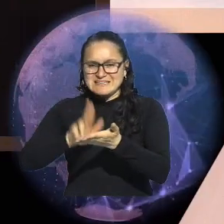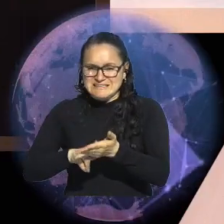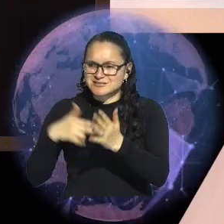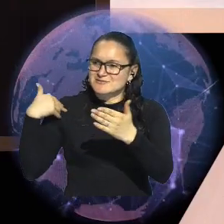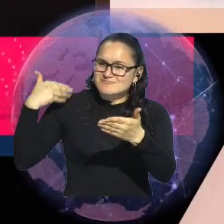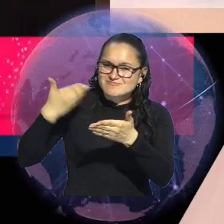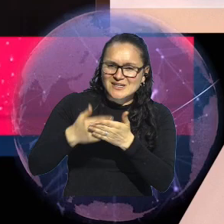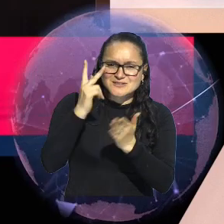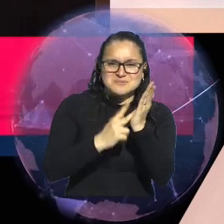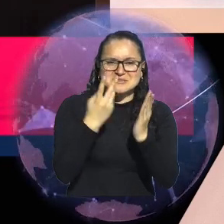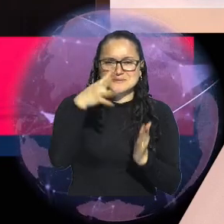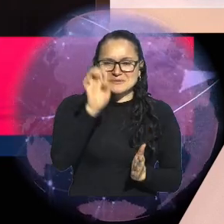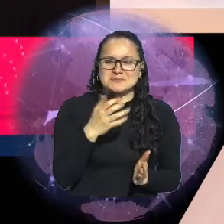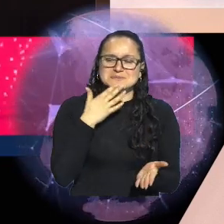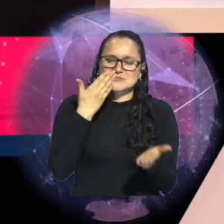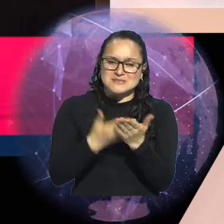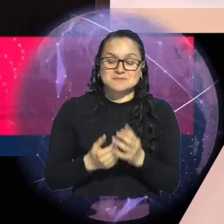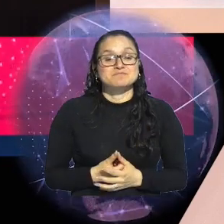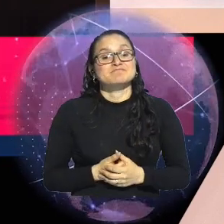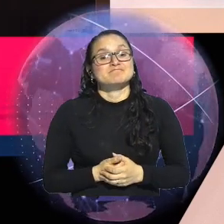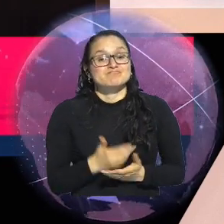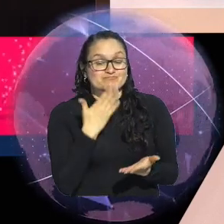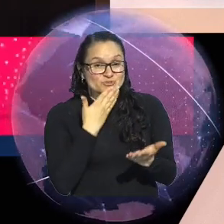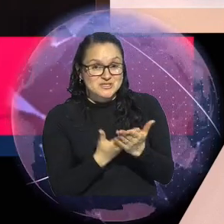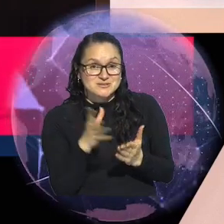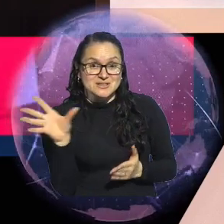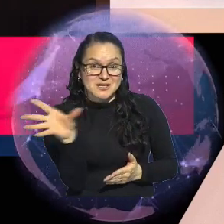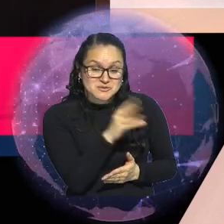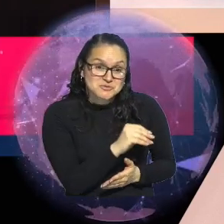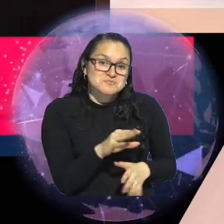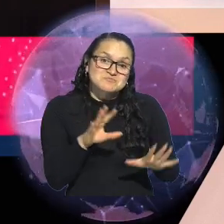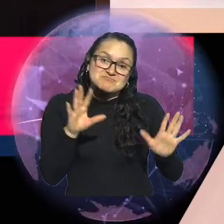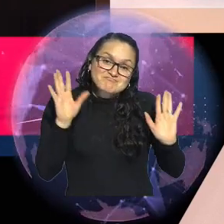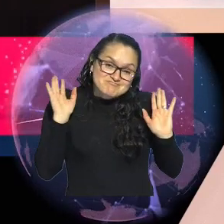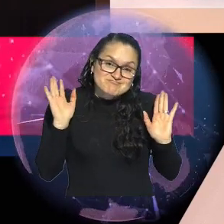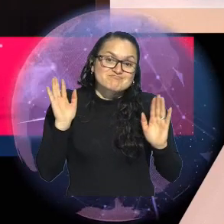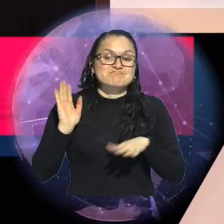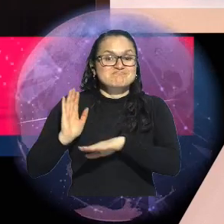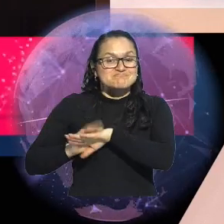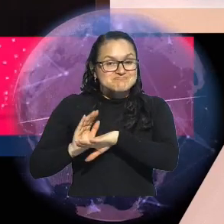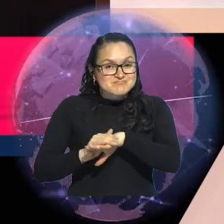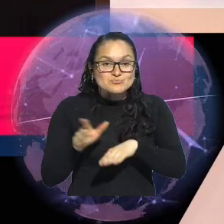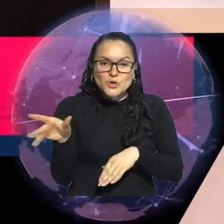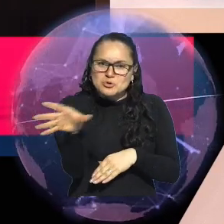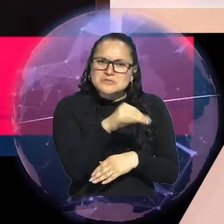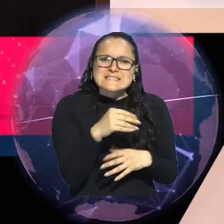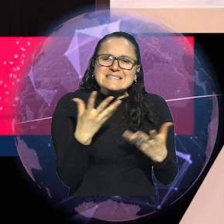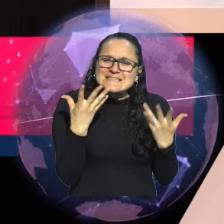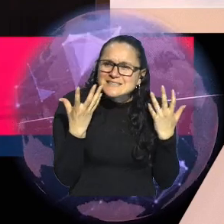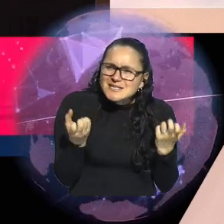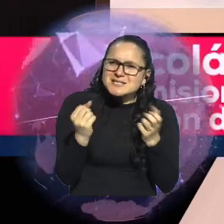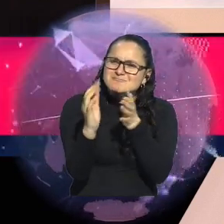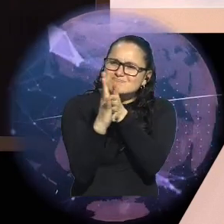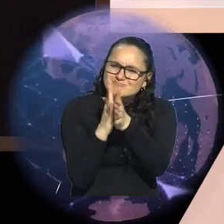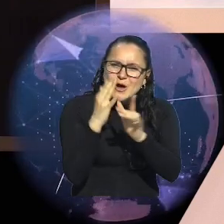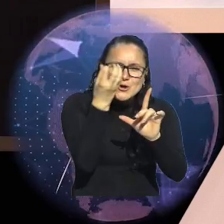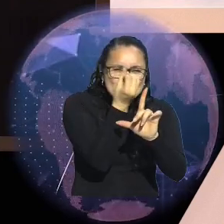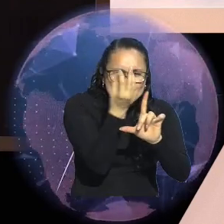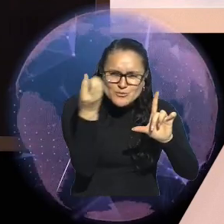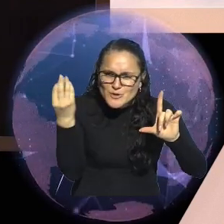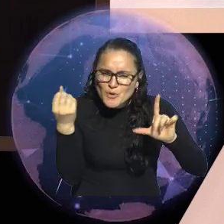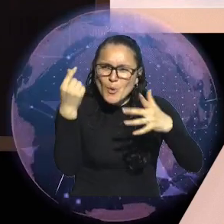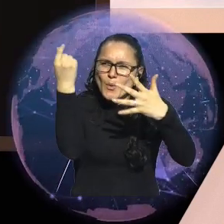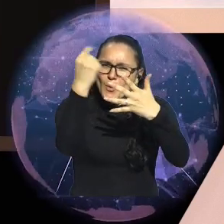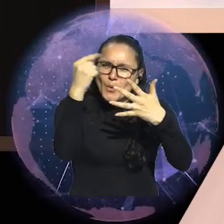muchas gracias a ustedes lares y finalmente quiero invitarlos a que consulten el reporte y muchas otras cifras del